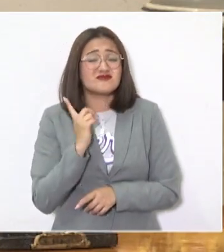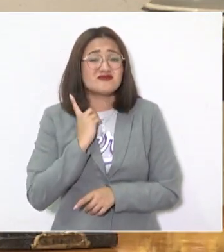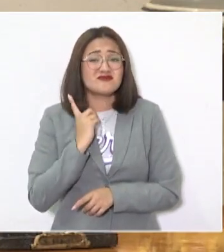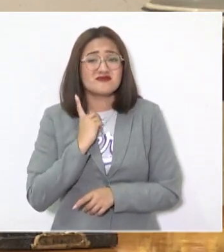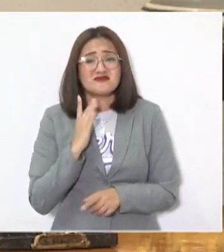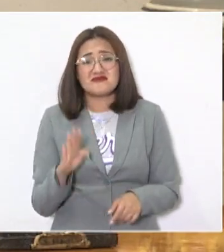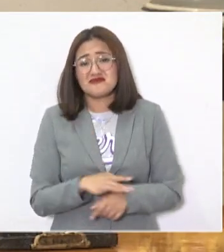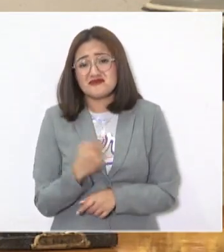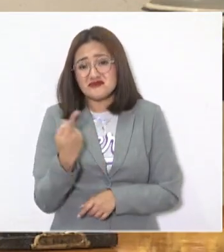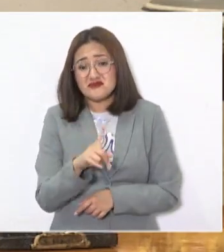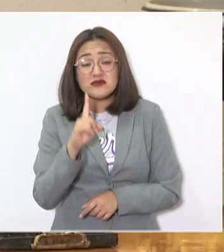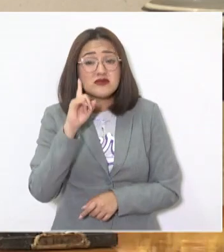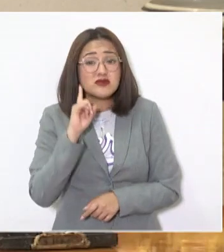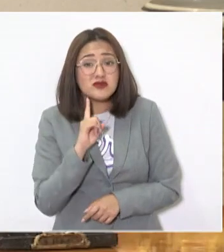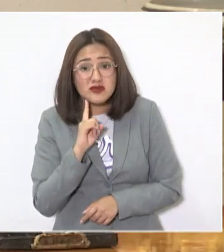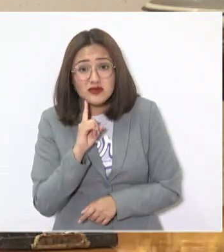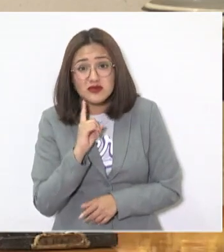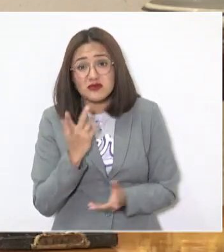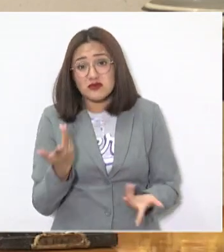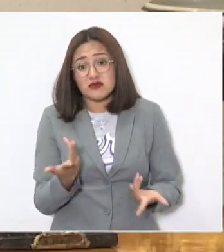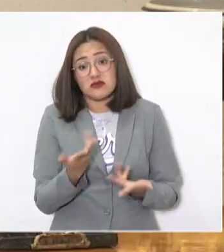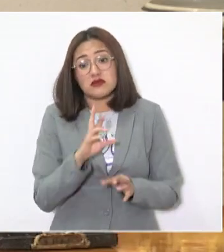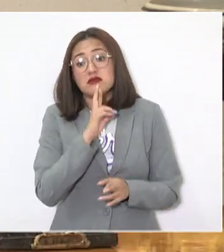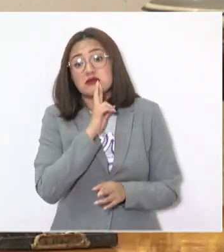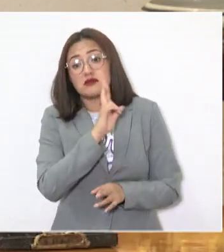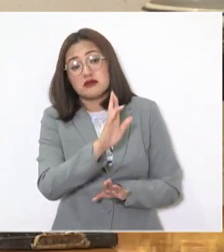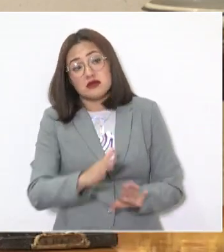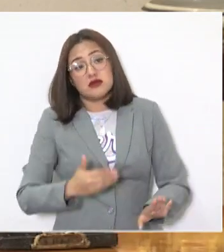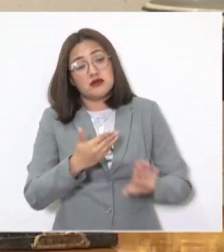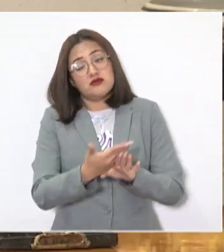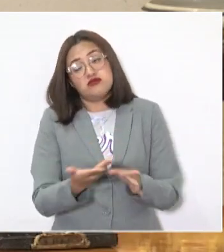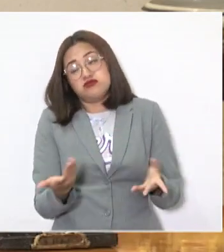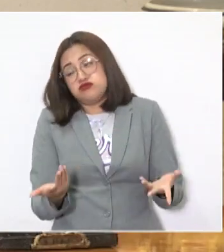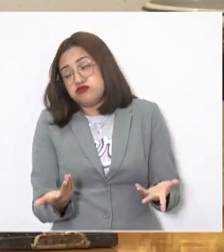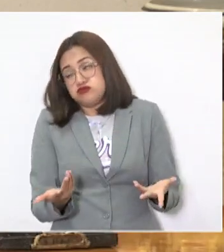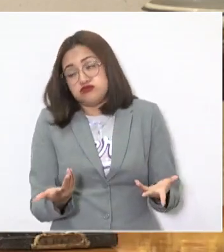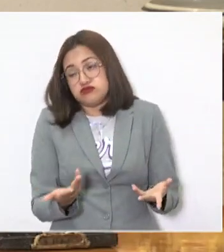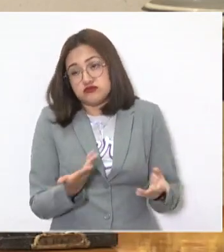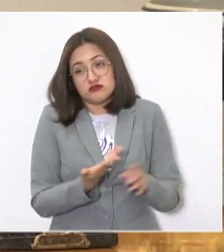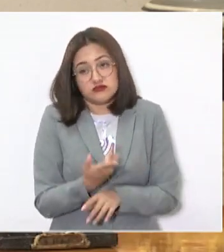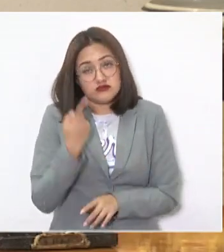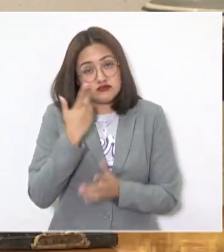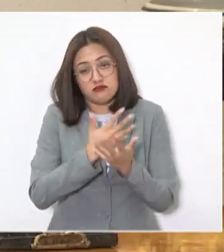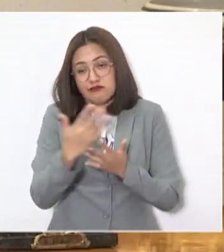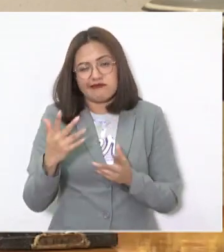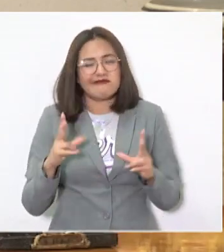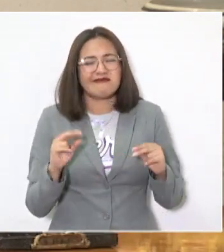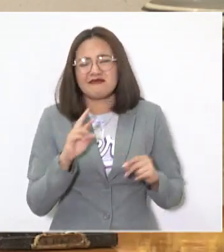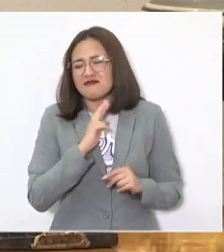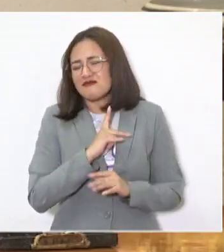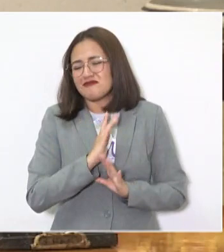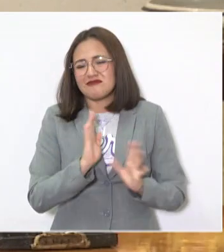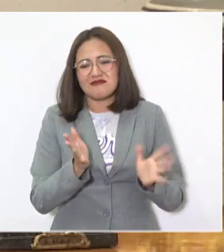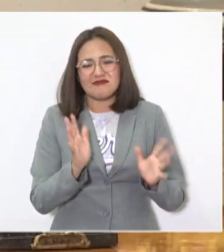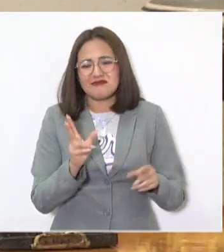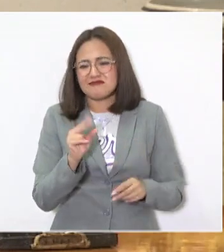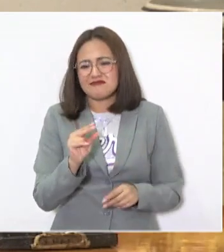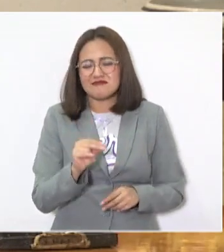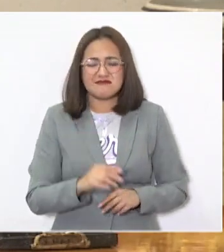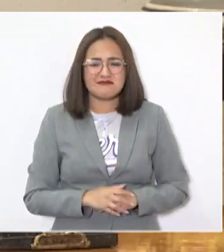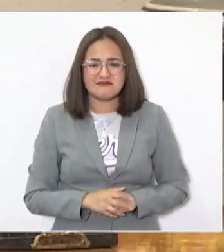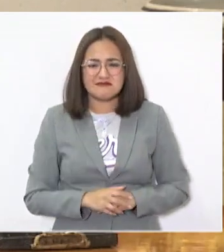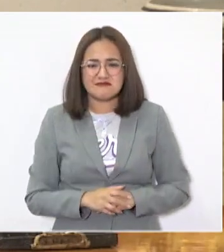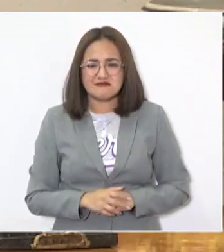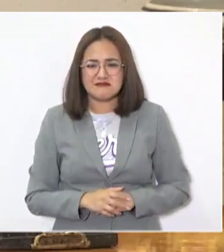en su condición de mujer cualquier respuesta puede verseme mal, pero